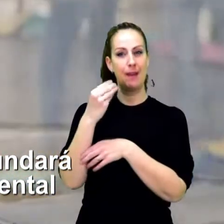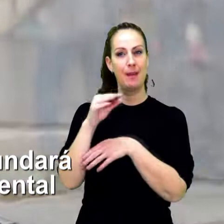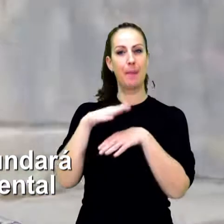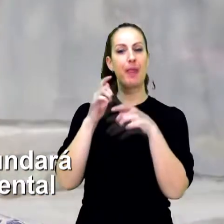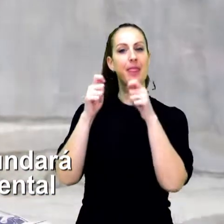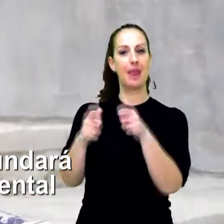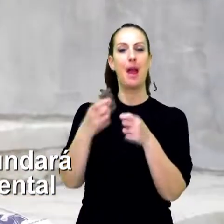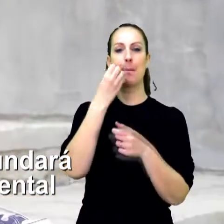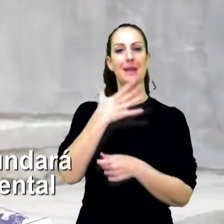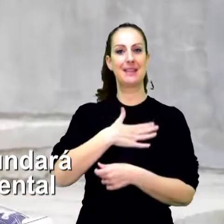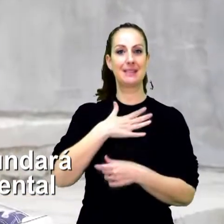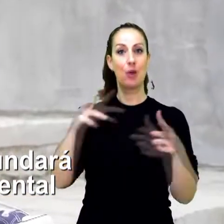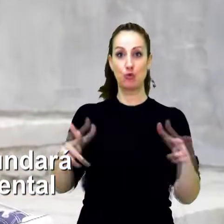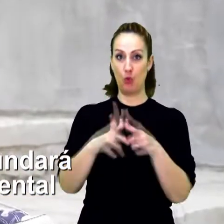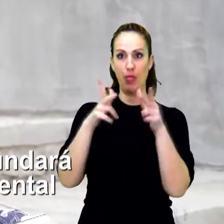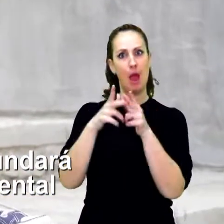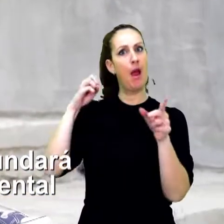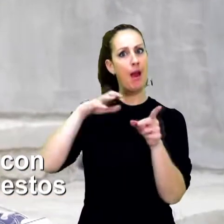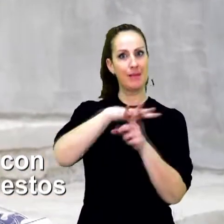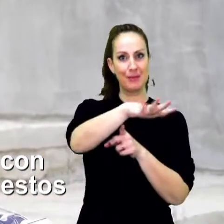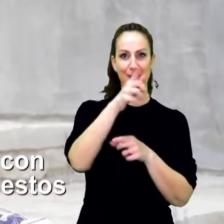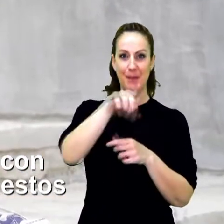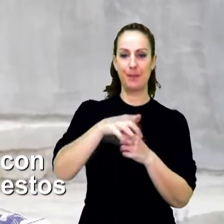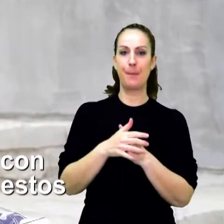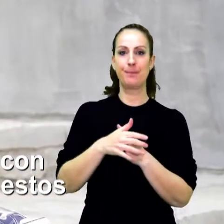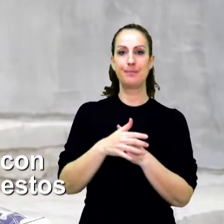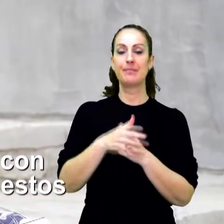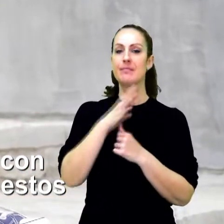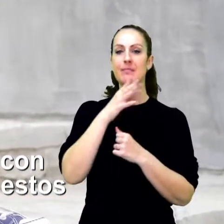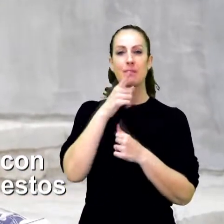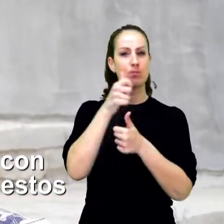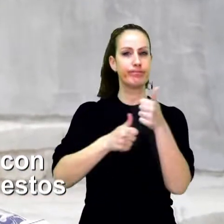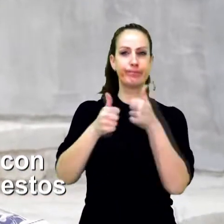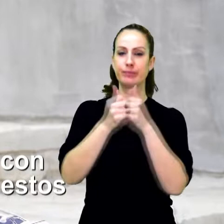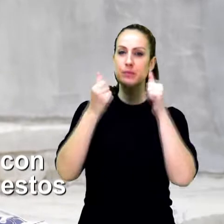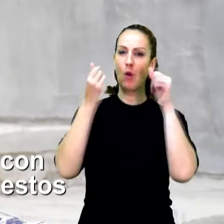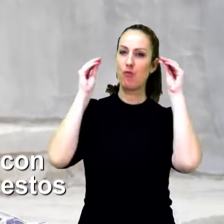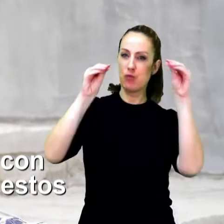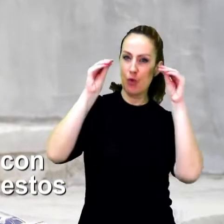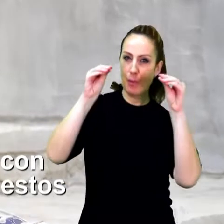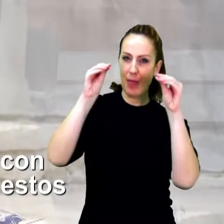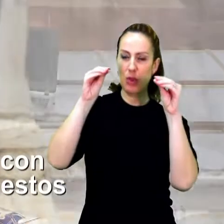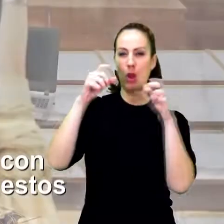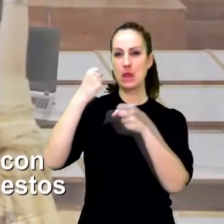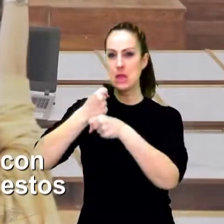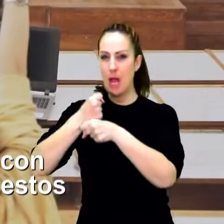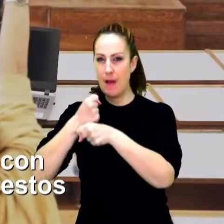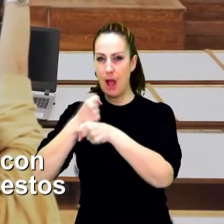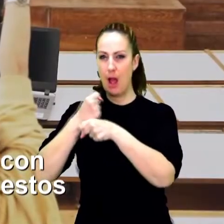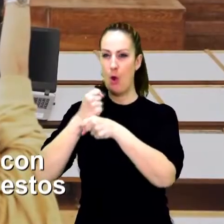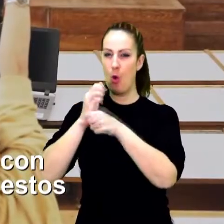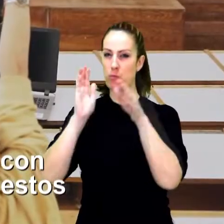social. Resulta trascendental la formación, la educación y el trabajo con los individuos que se